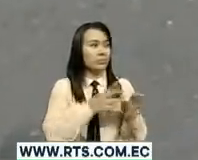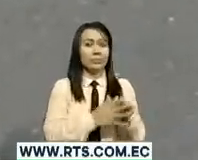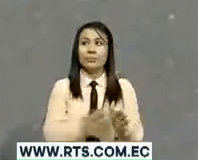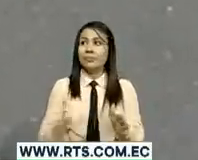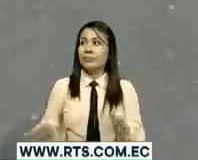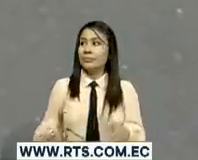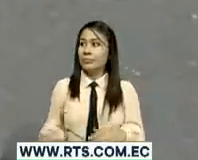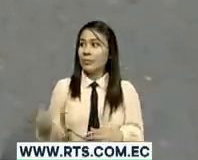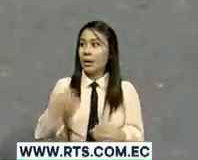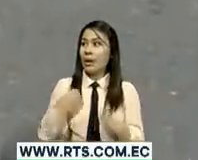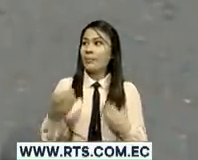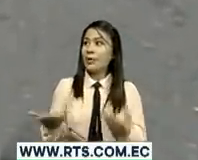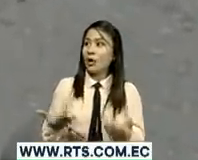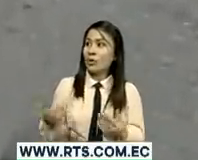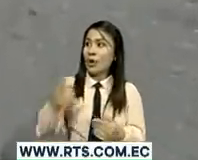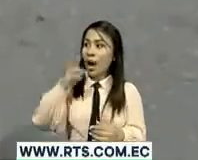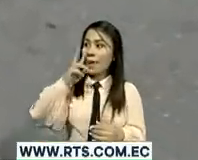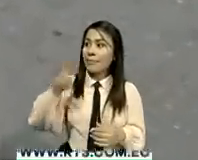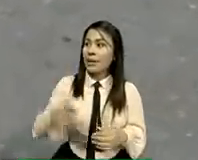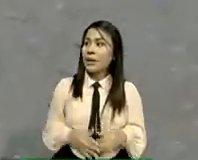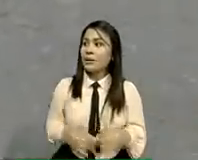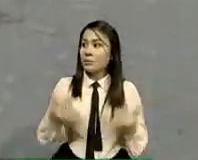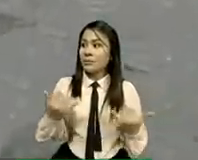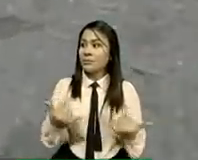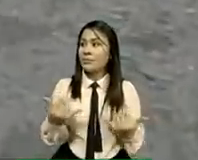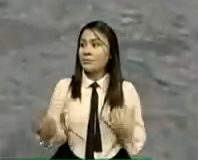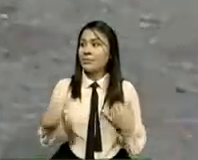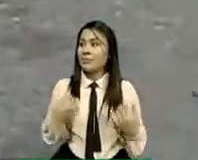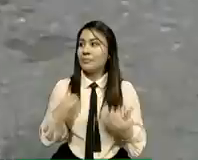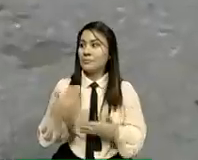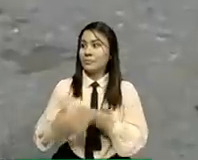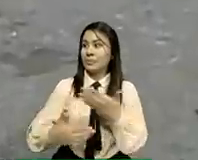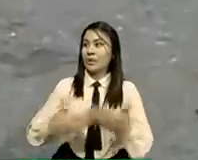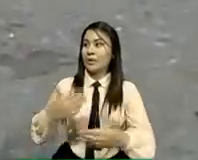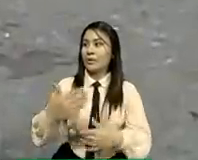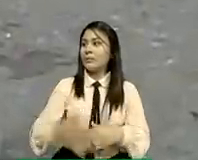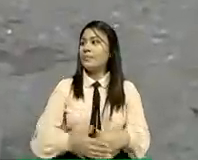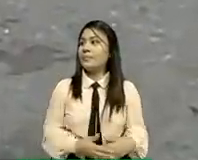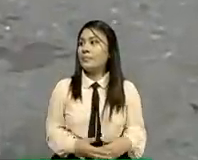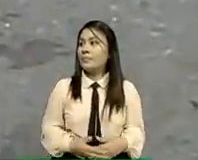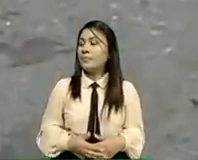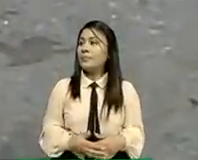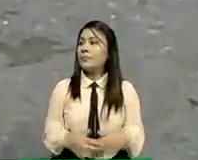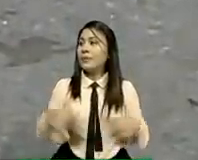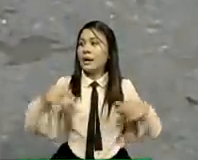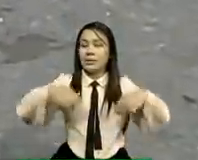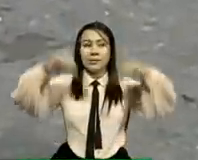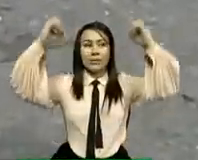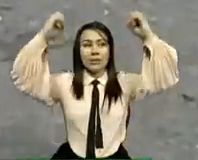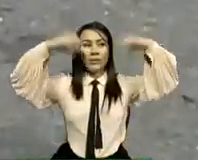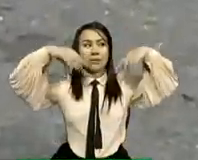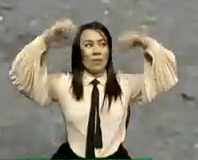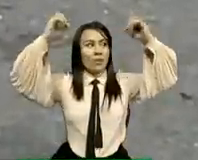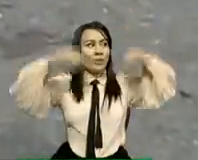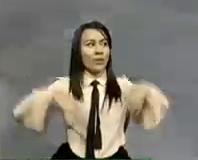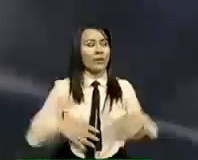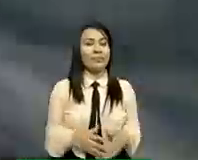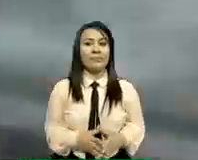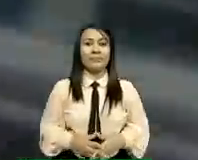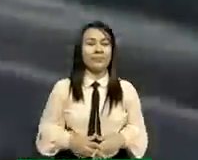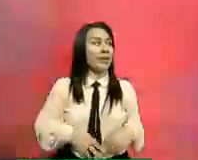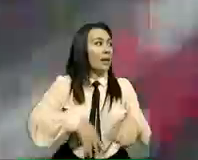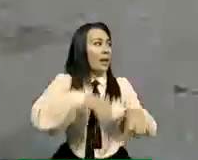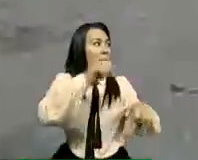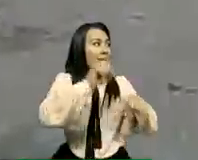mañana. Y como les habíamos adelantado, la existencia de estas lluvias está generando